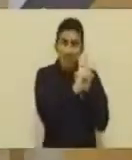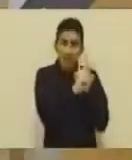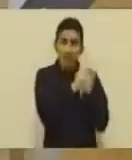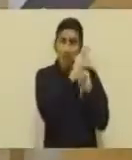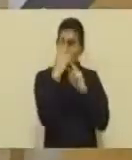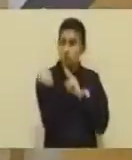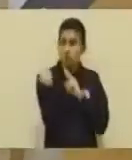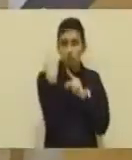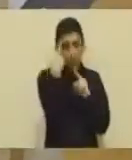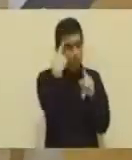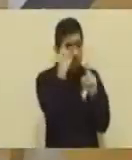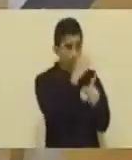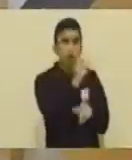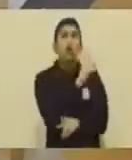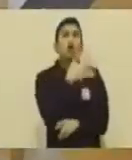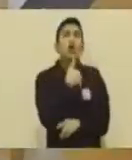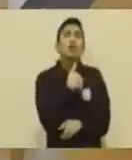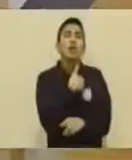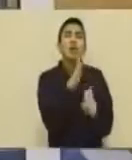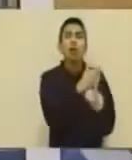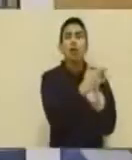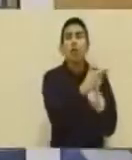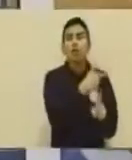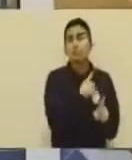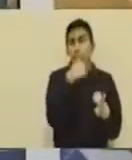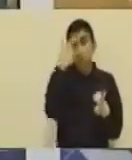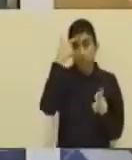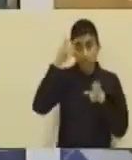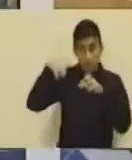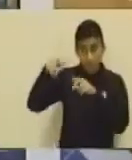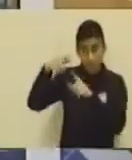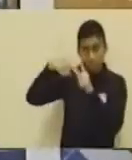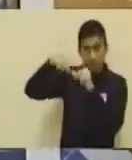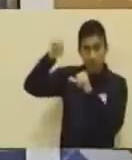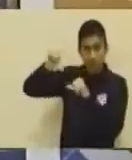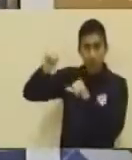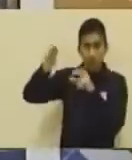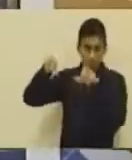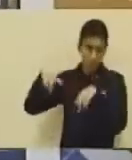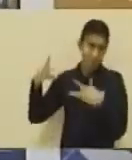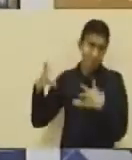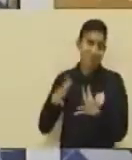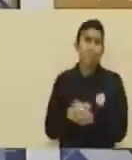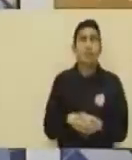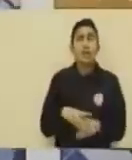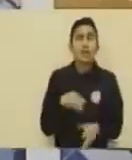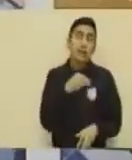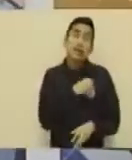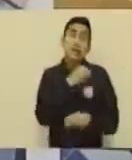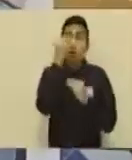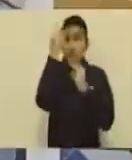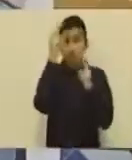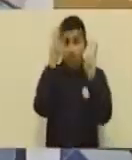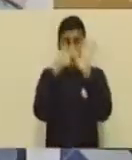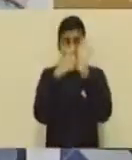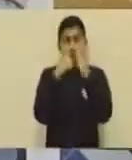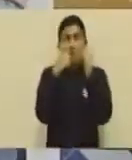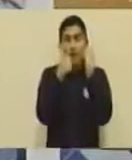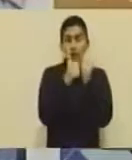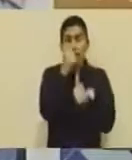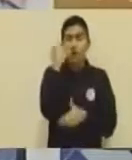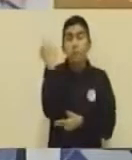no caer en eso, ¿verdad? Que puede ser muy perjudicial para las personas. Exacto. Y quiero mencionar algo bien importante de lo que es el